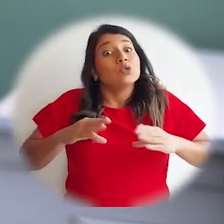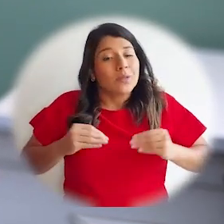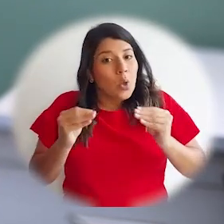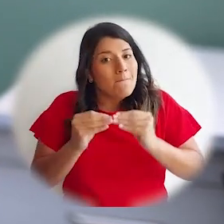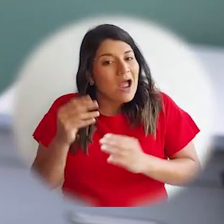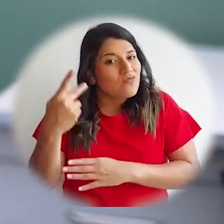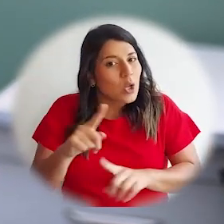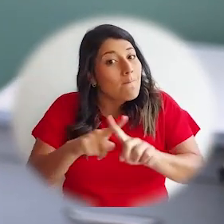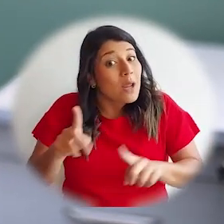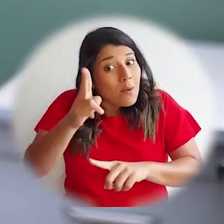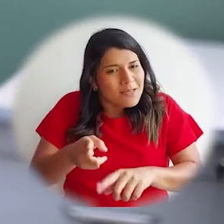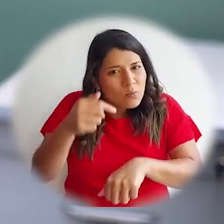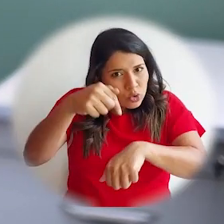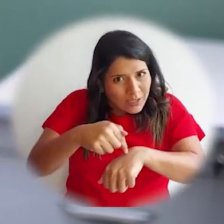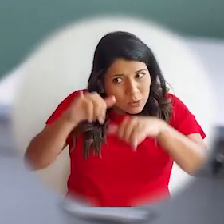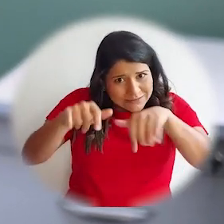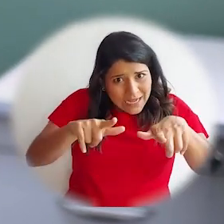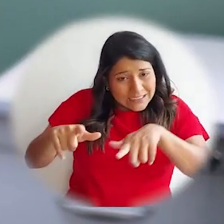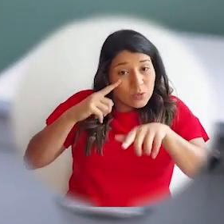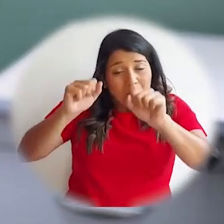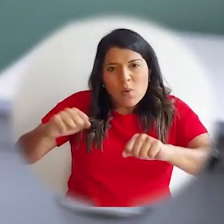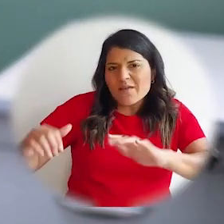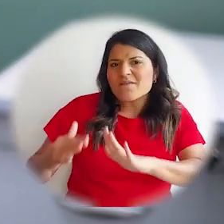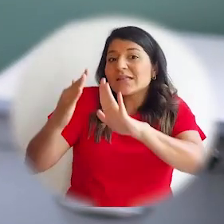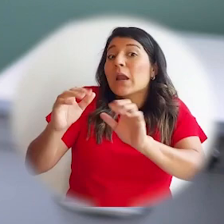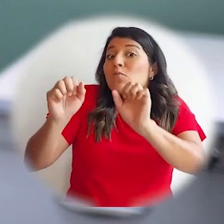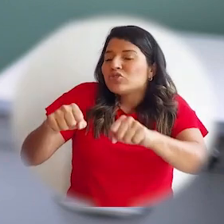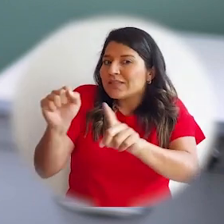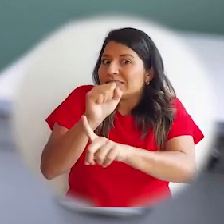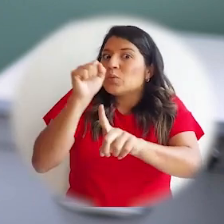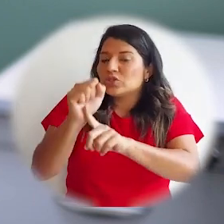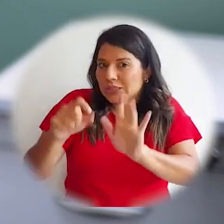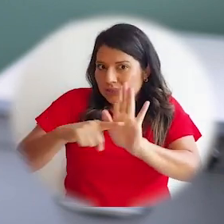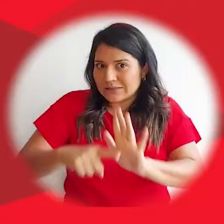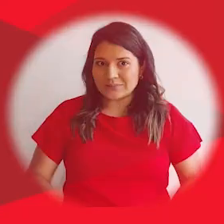la vez posicionando las carteras para enfrentar los posibles escenarios menos favorables.